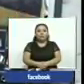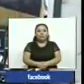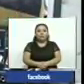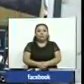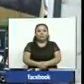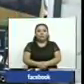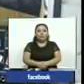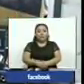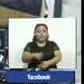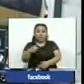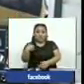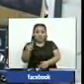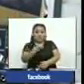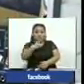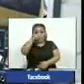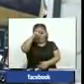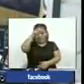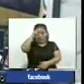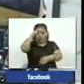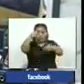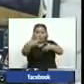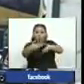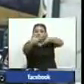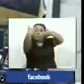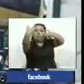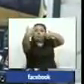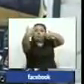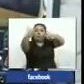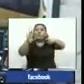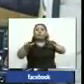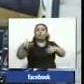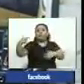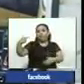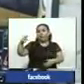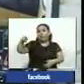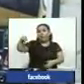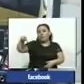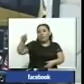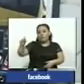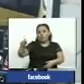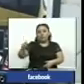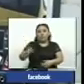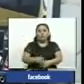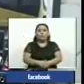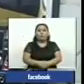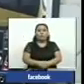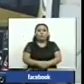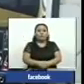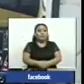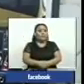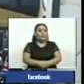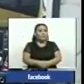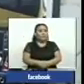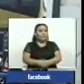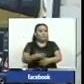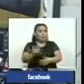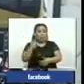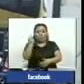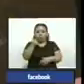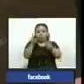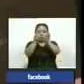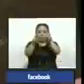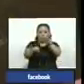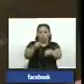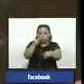Nosotros ocupamos bastante el video es porque el GPS nos muestra nosotros los detalles de rojo, porque nosotros ya tenemos marcada una